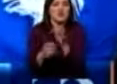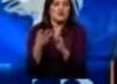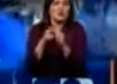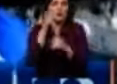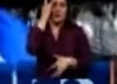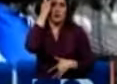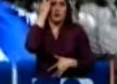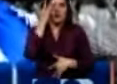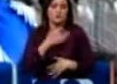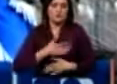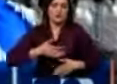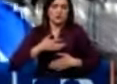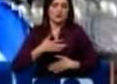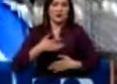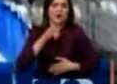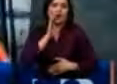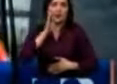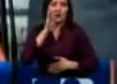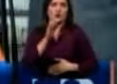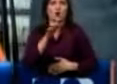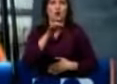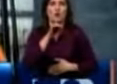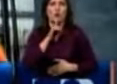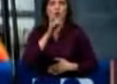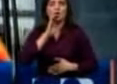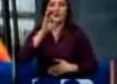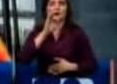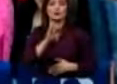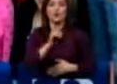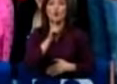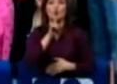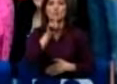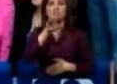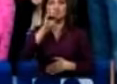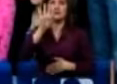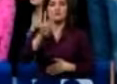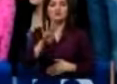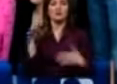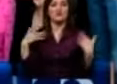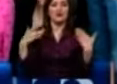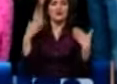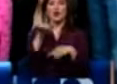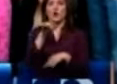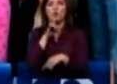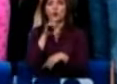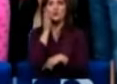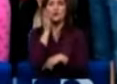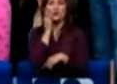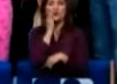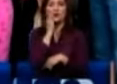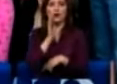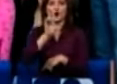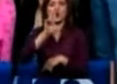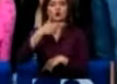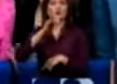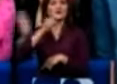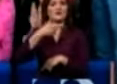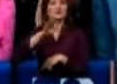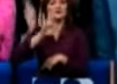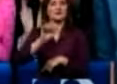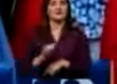Píllaro Viejo, el mejor regalo en su cumpleaños 104. ¡Feliz cumpleaños, mamá Michita!